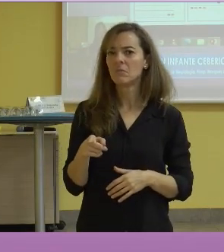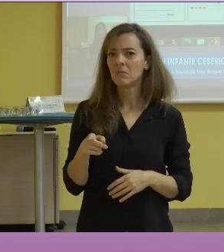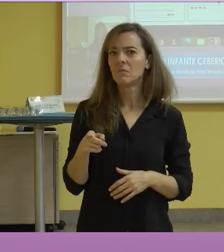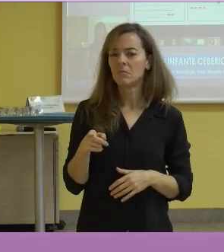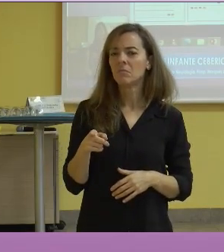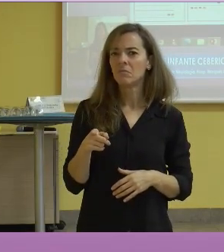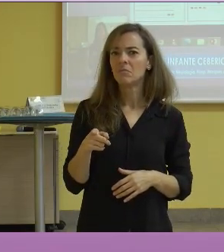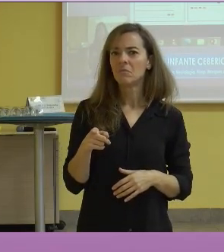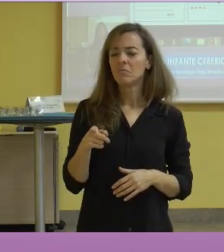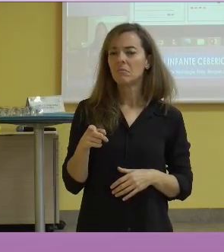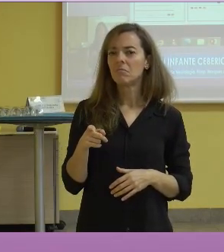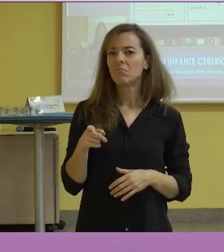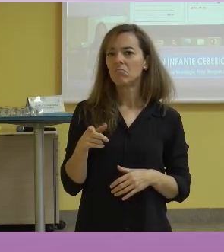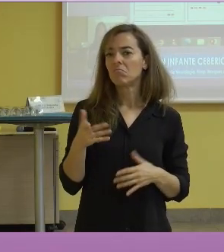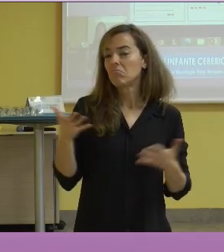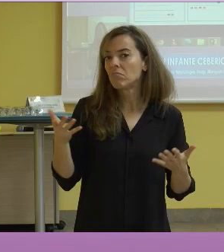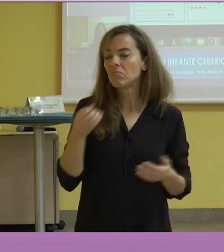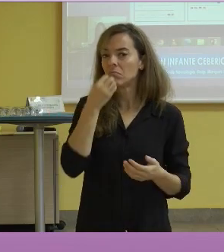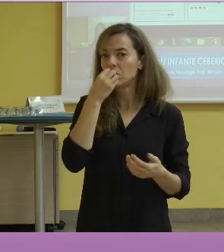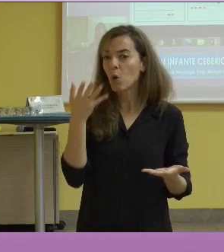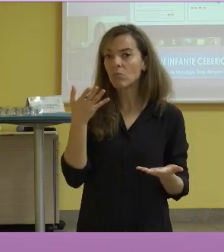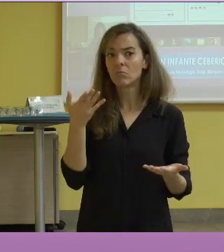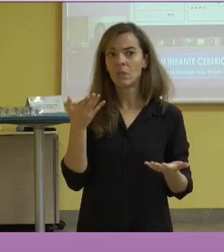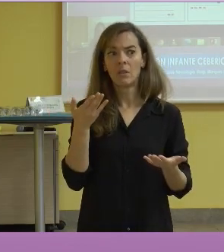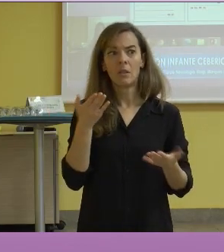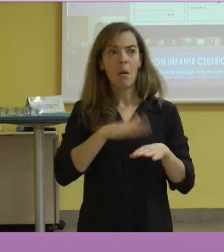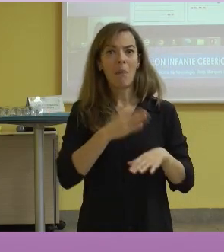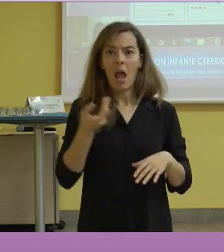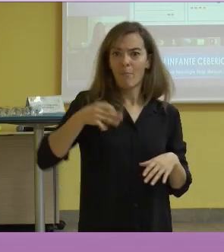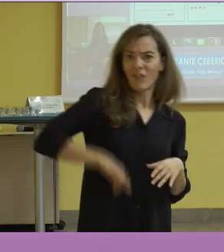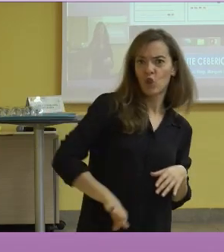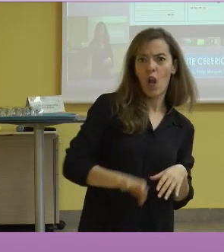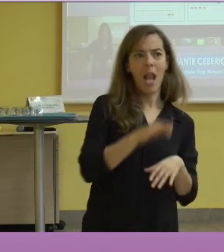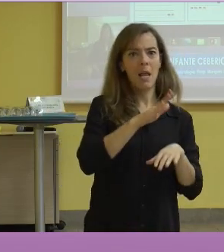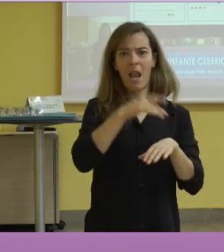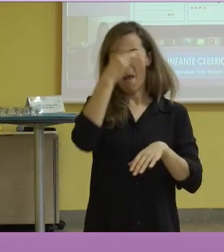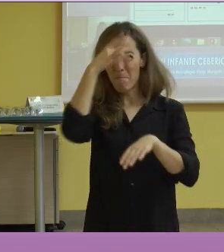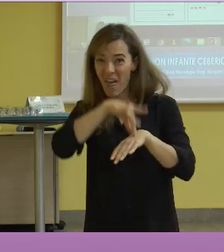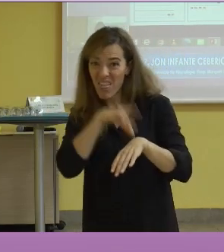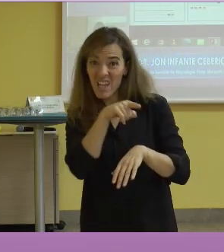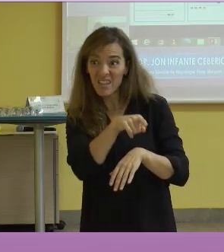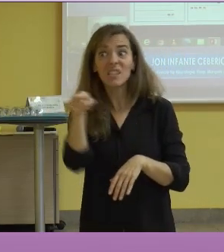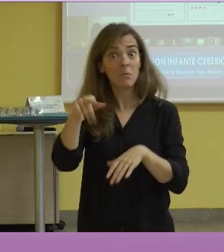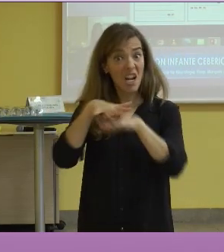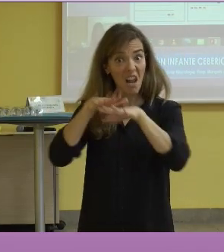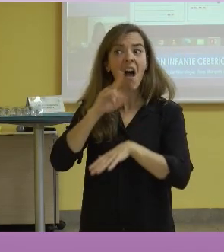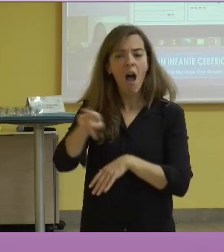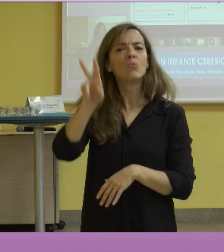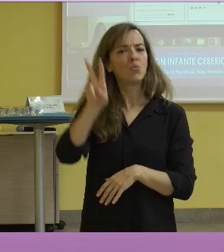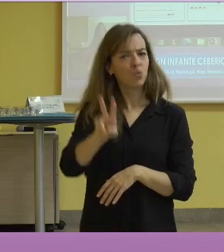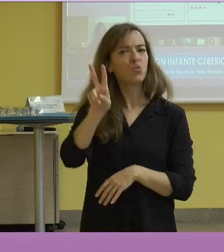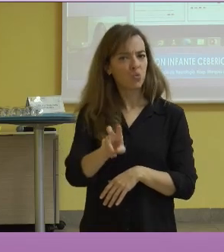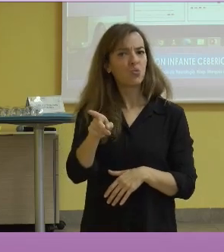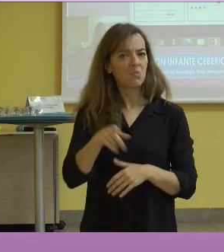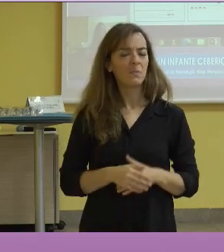que bueno, que tanto para profesionales como para pacientes, pues que es y va a ser de mucha utilidad.